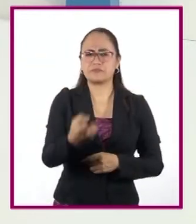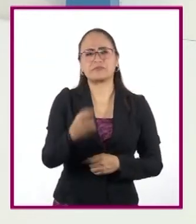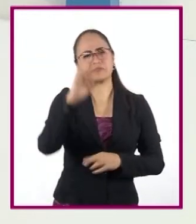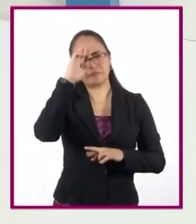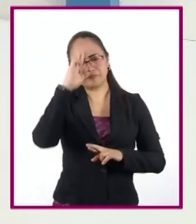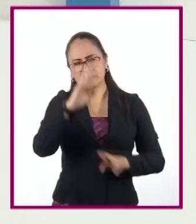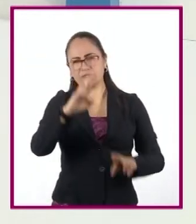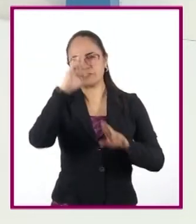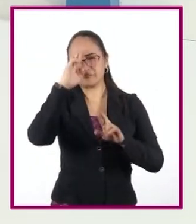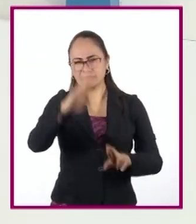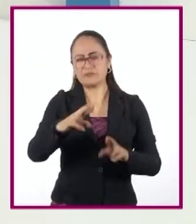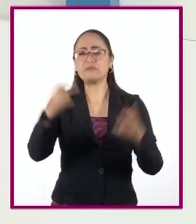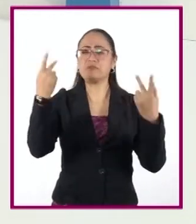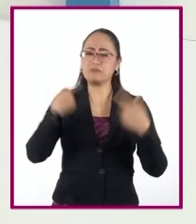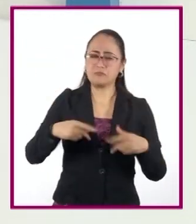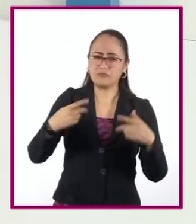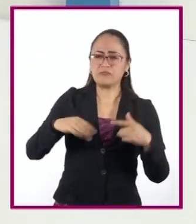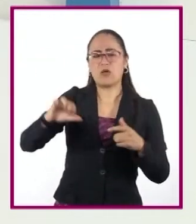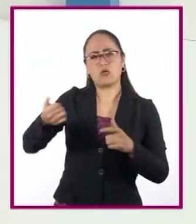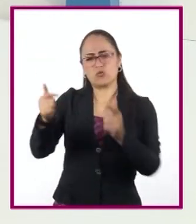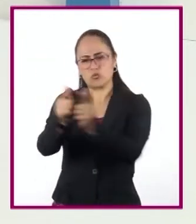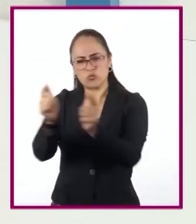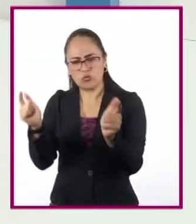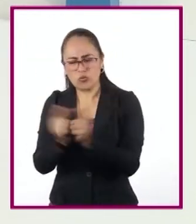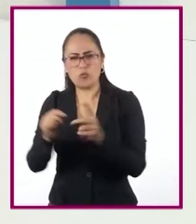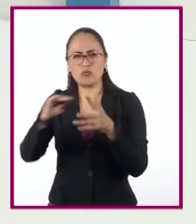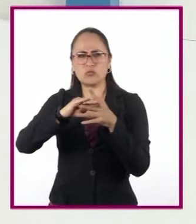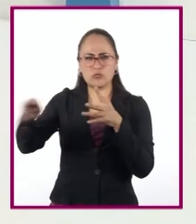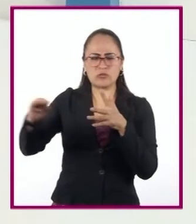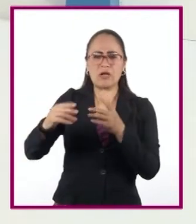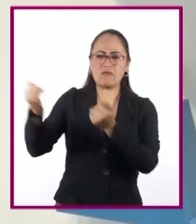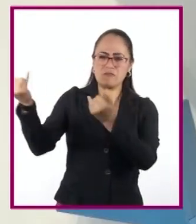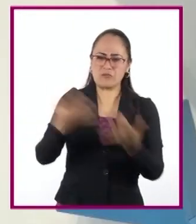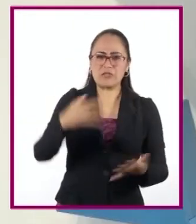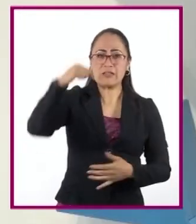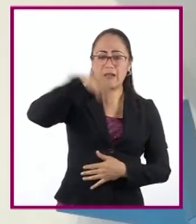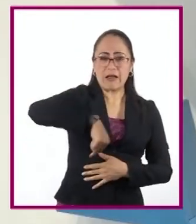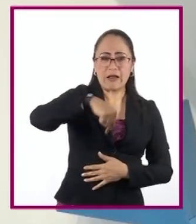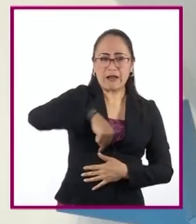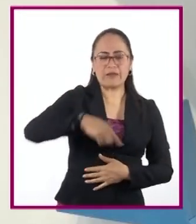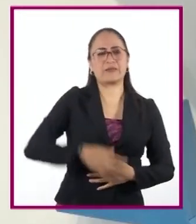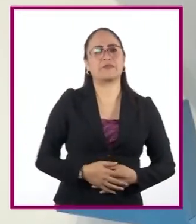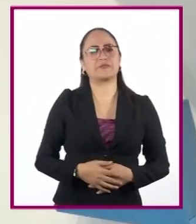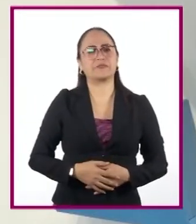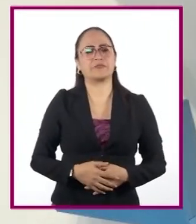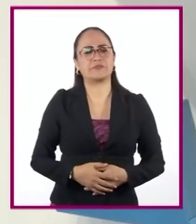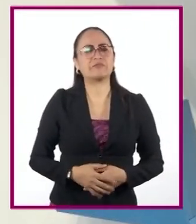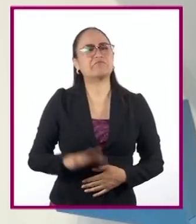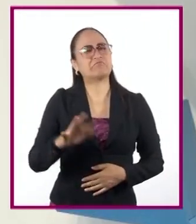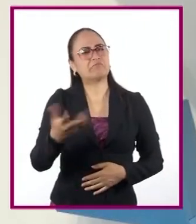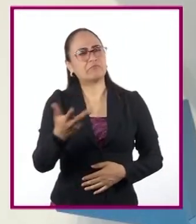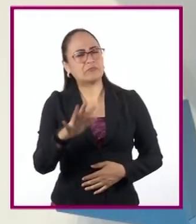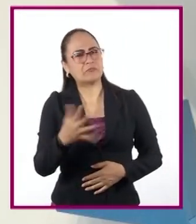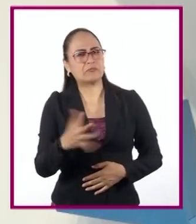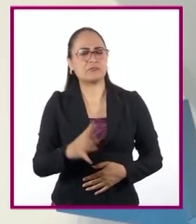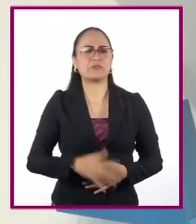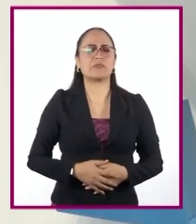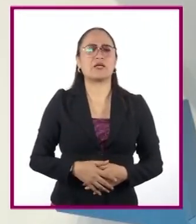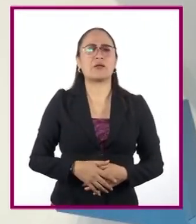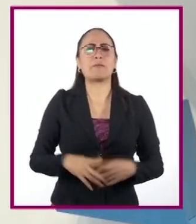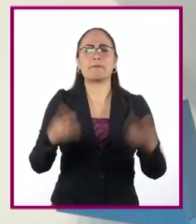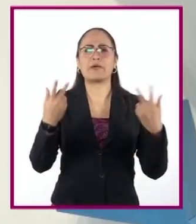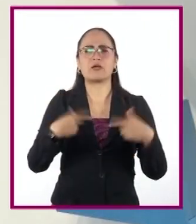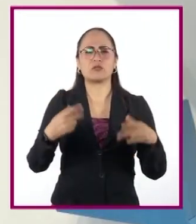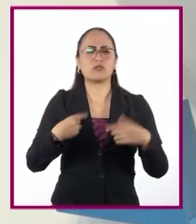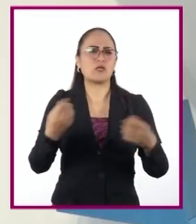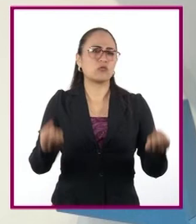seguía atrayendo a otros grupos de inmigrantes al Nuevo Mundo. Y se calcula que entre los migrantes